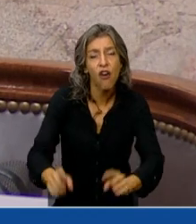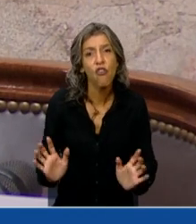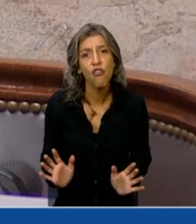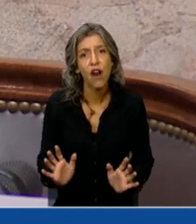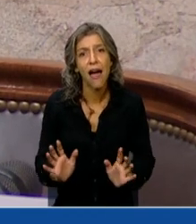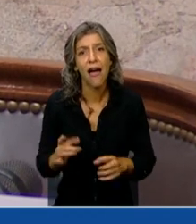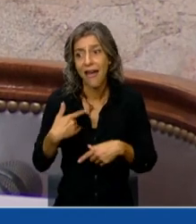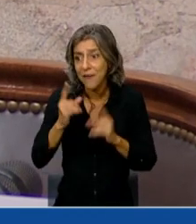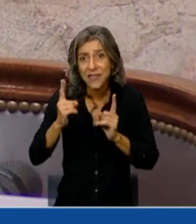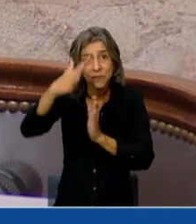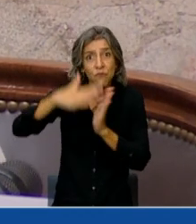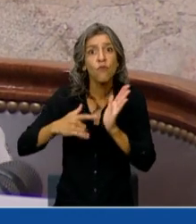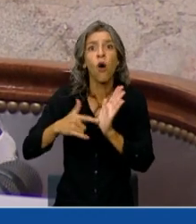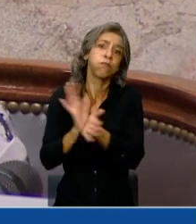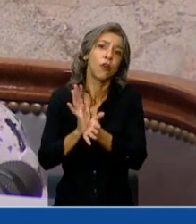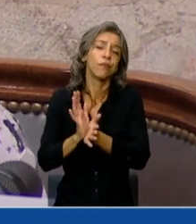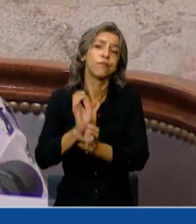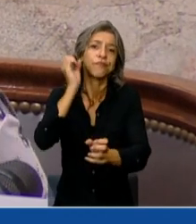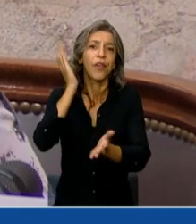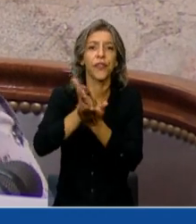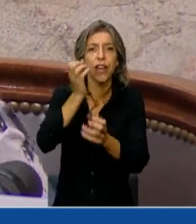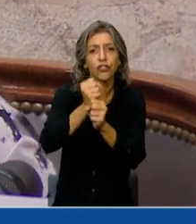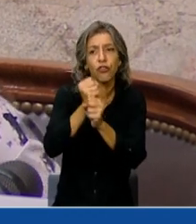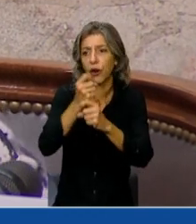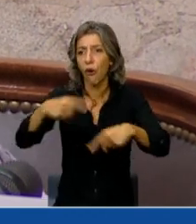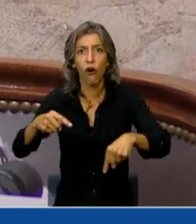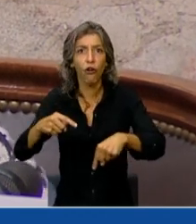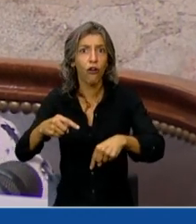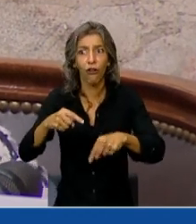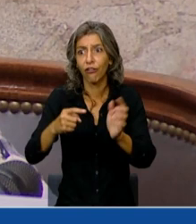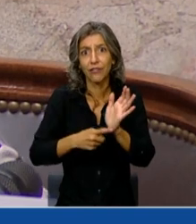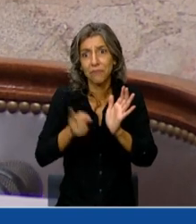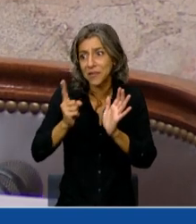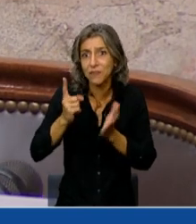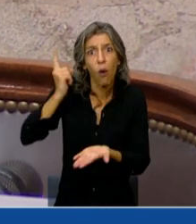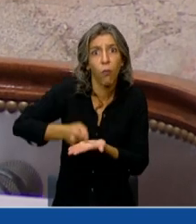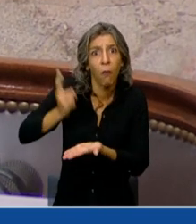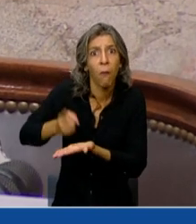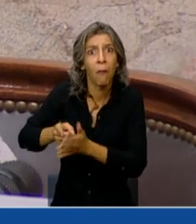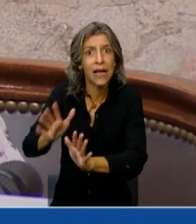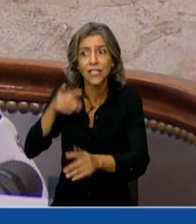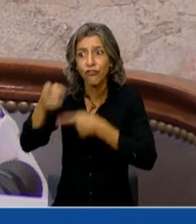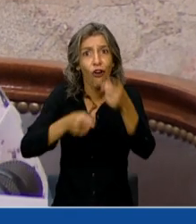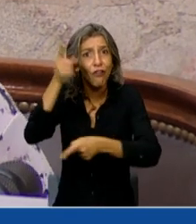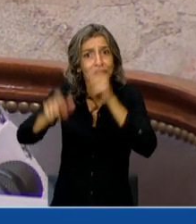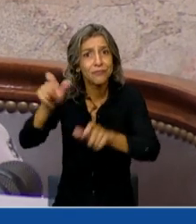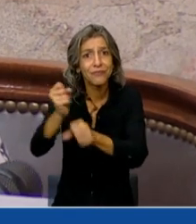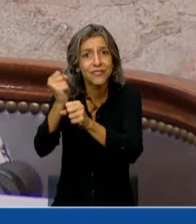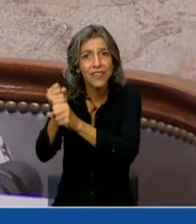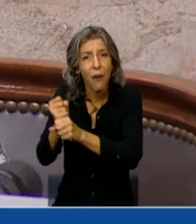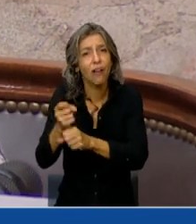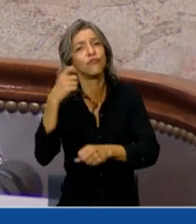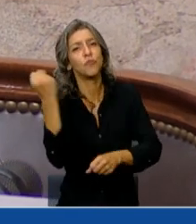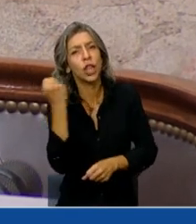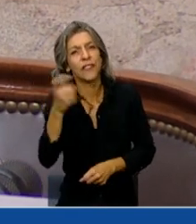derechos laborales y demás que fue impuesta bajo la dictadura. Siempre vale recordar, y para el que no